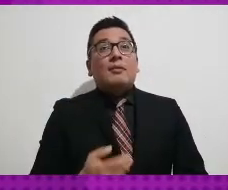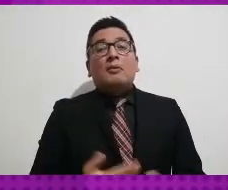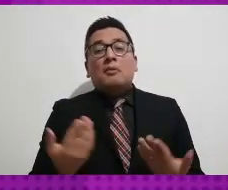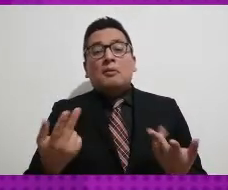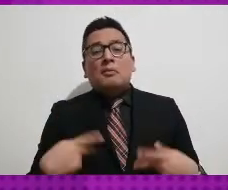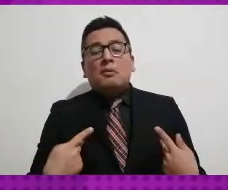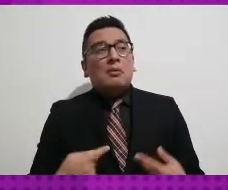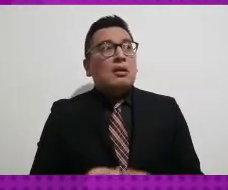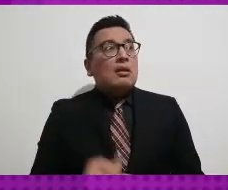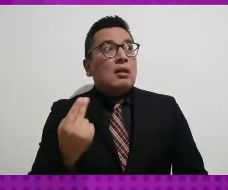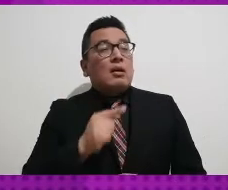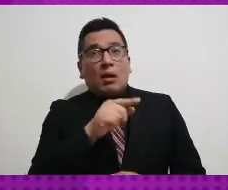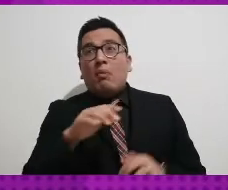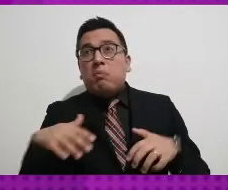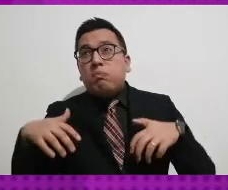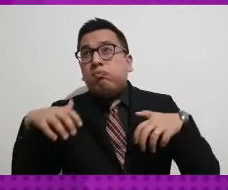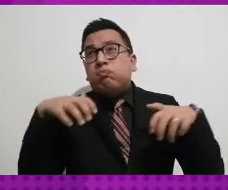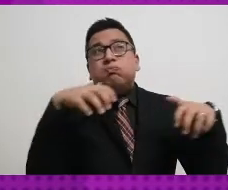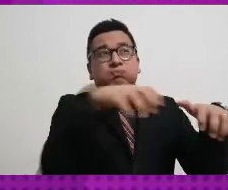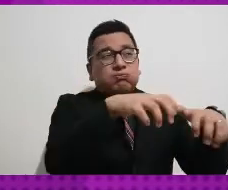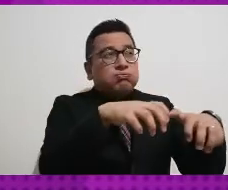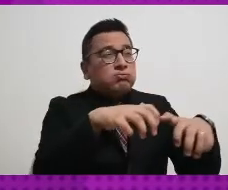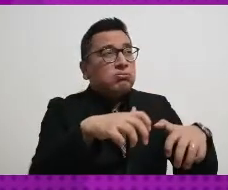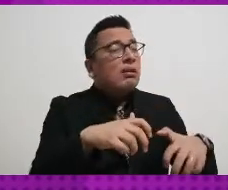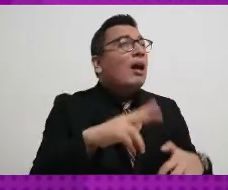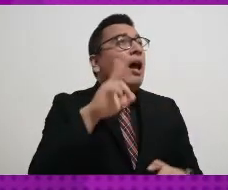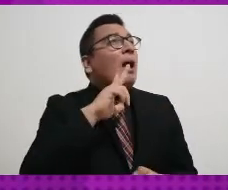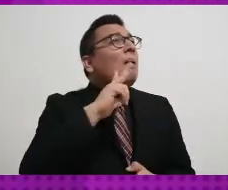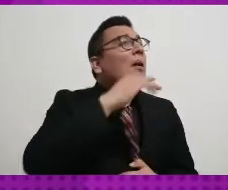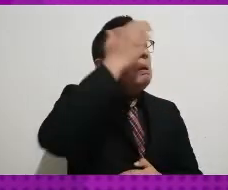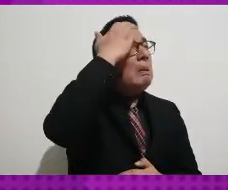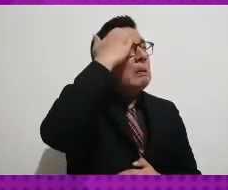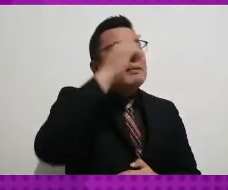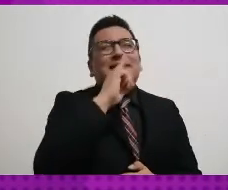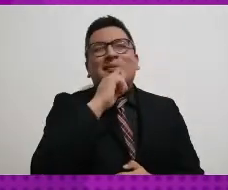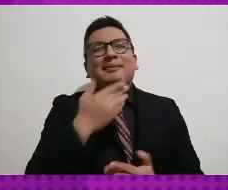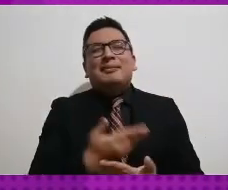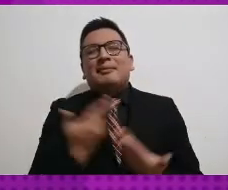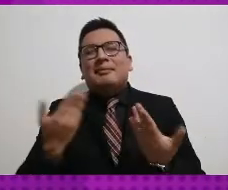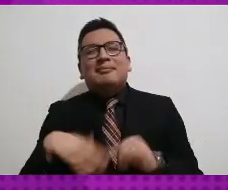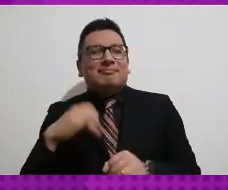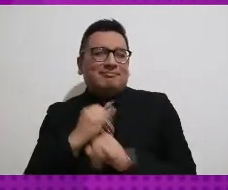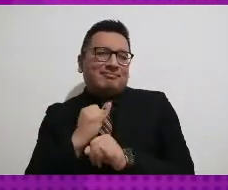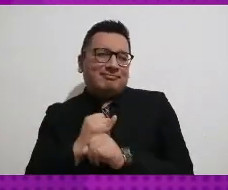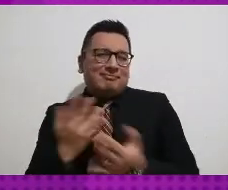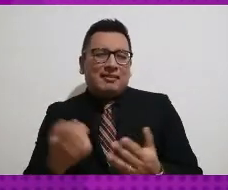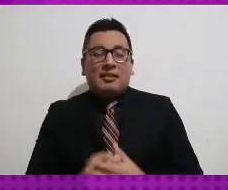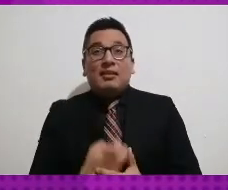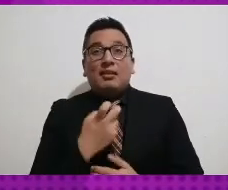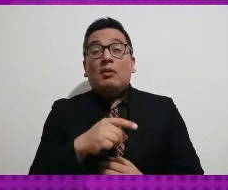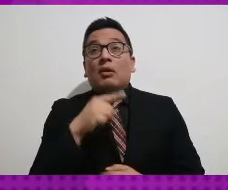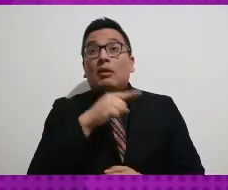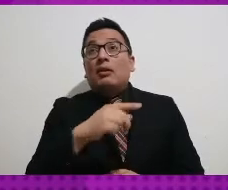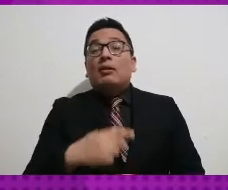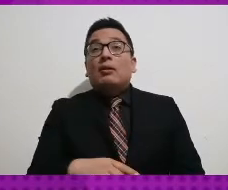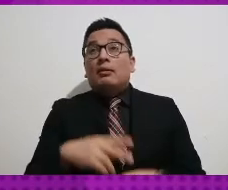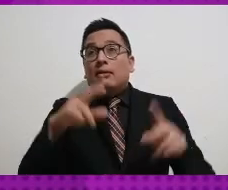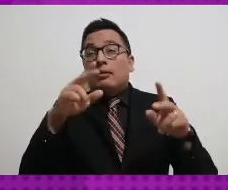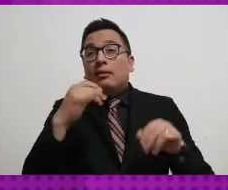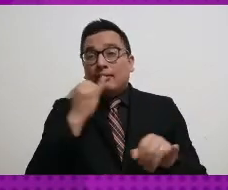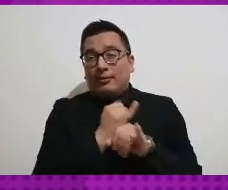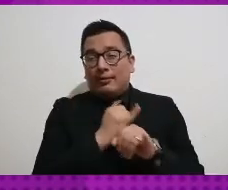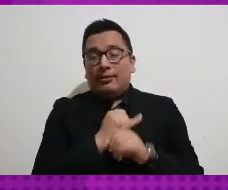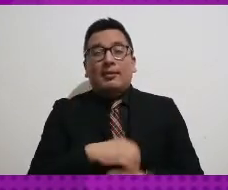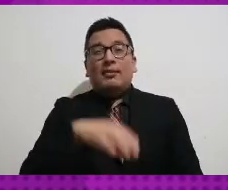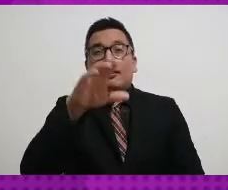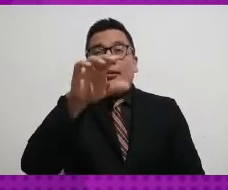ya no hay mítines, sino las comunicaciones se hacen a través de los medios electrónicos. Y esta plataforma de candidatura transparente, que yo habré